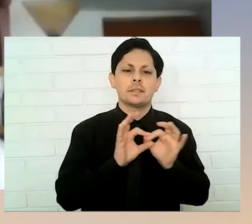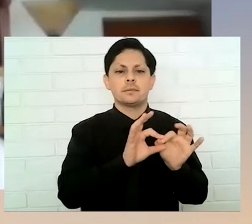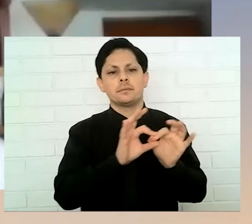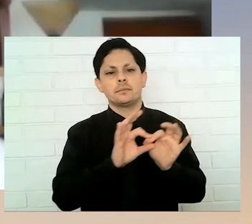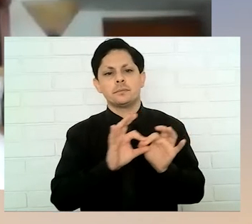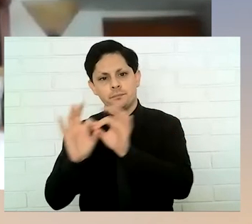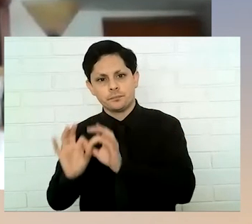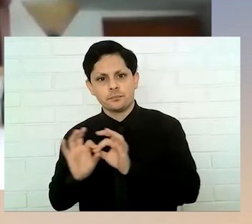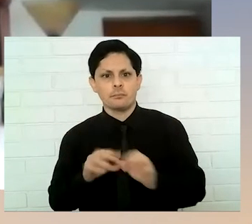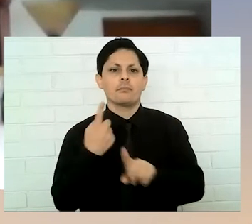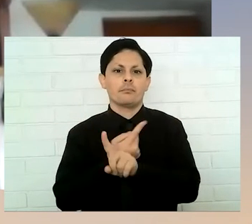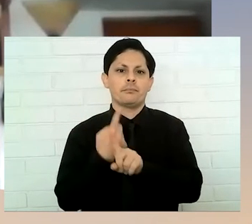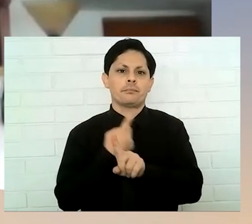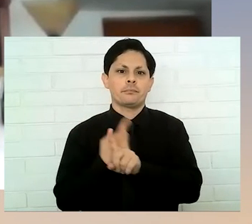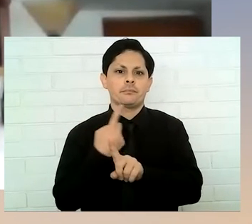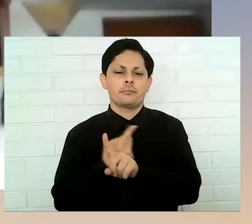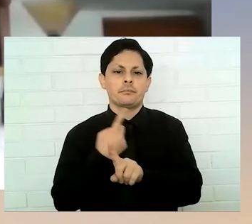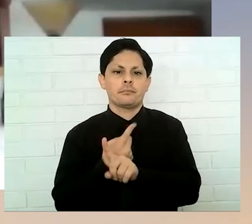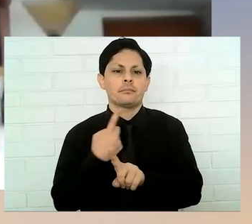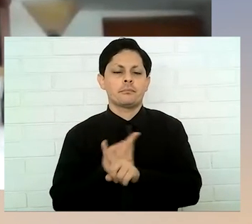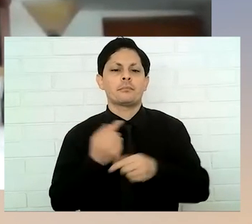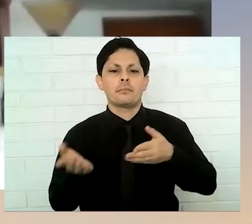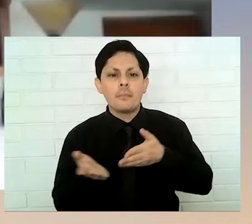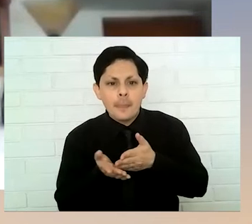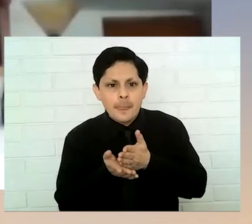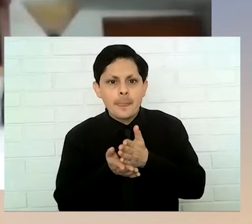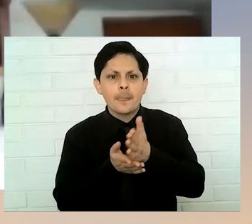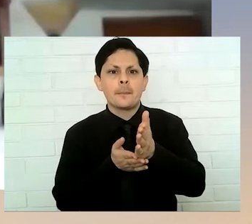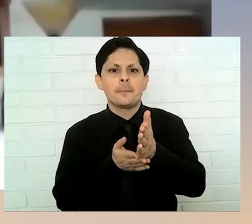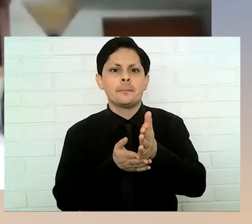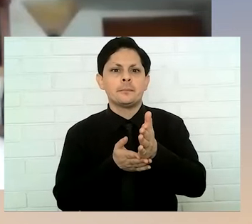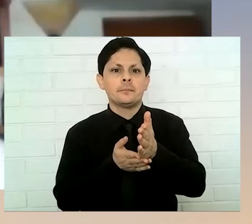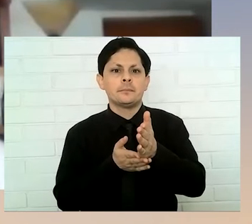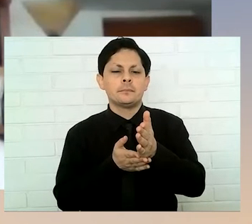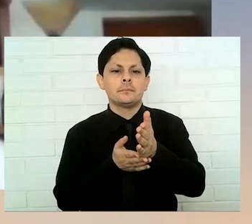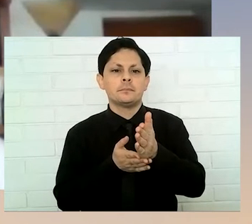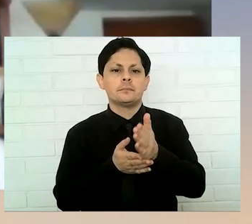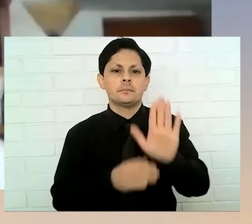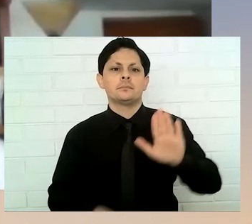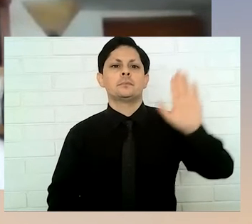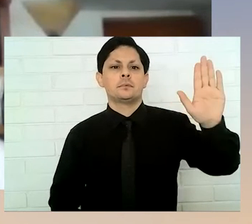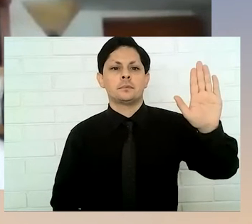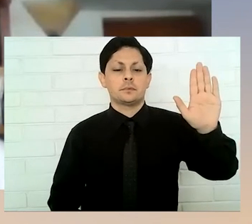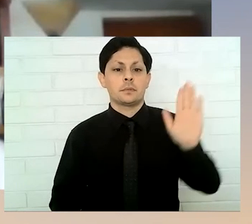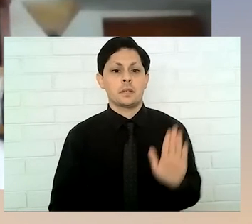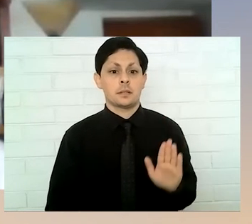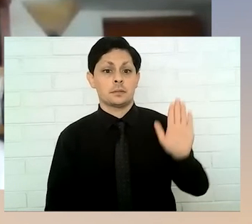este conversatorio. Voy a dar inicio a una presentación. Supongo que está